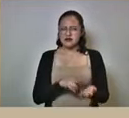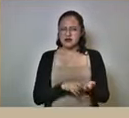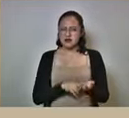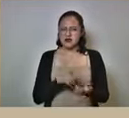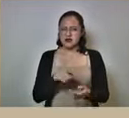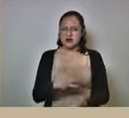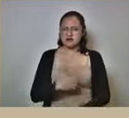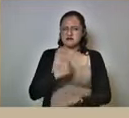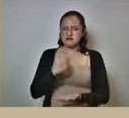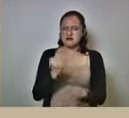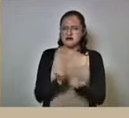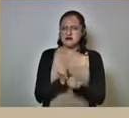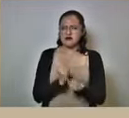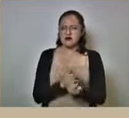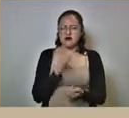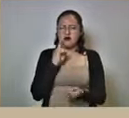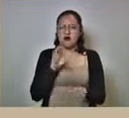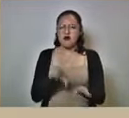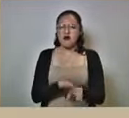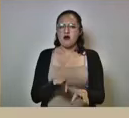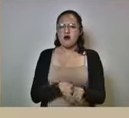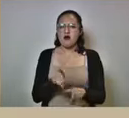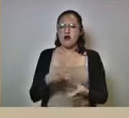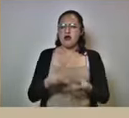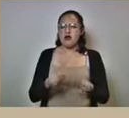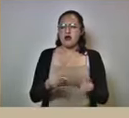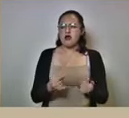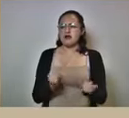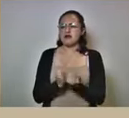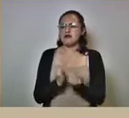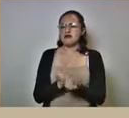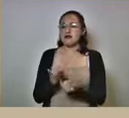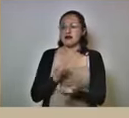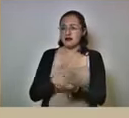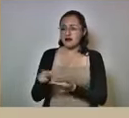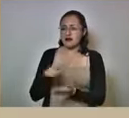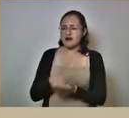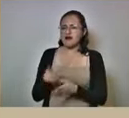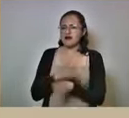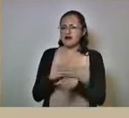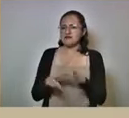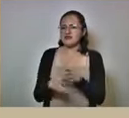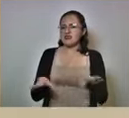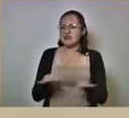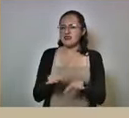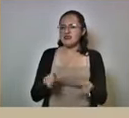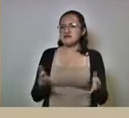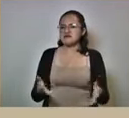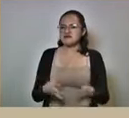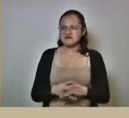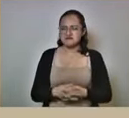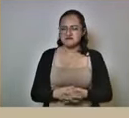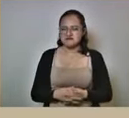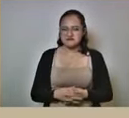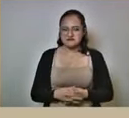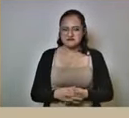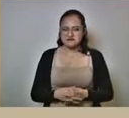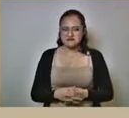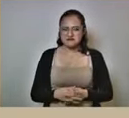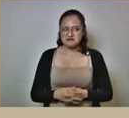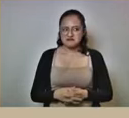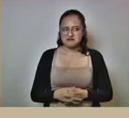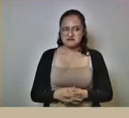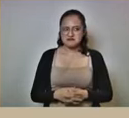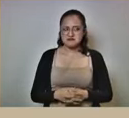y se diera cuenta de los recursos que se están utilizando para esta compra de insumos. Gracias. Pues